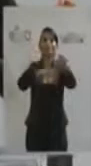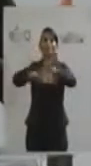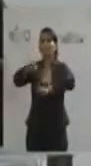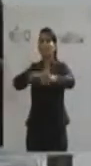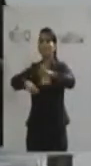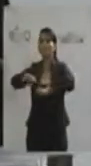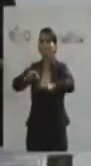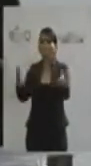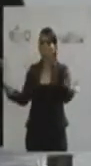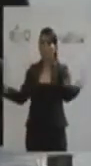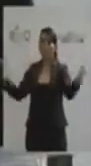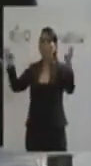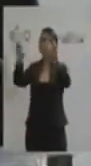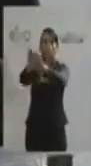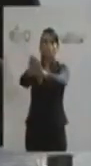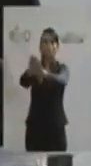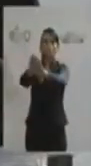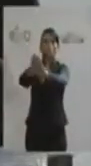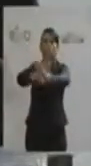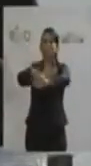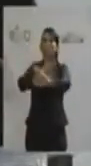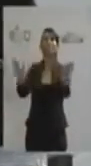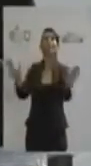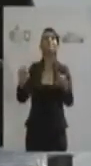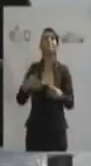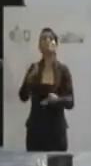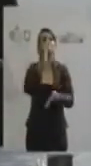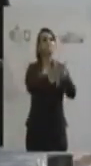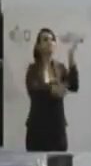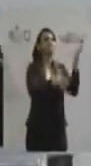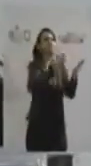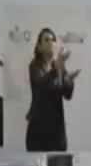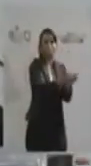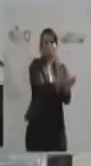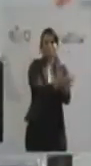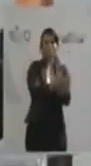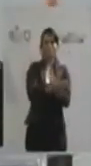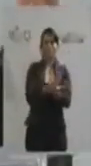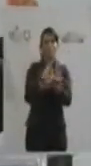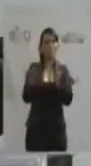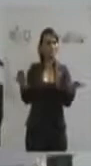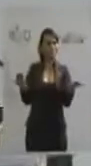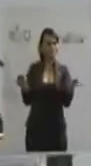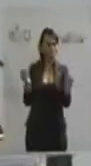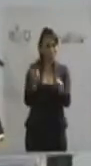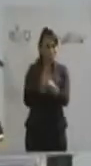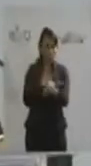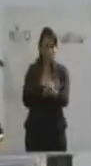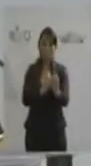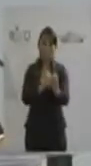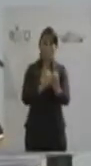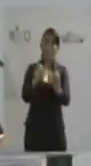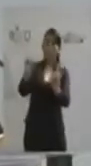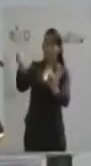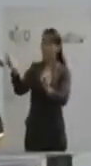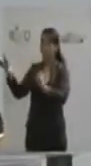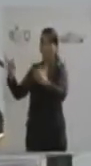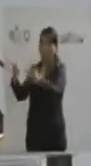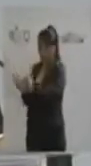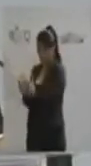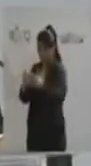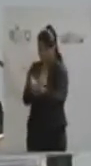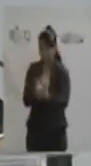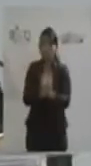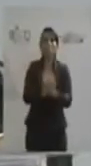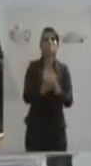que quedaba dentro les garantizaba su derecho de huelga. Hoy no, hoy tenemos la outsourcing. ¿Y qué son las outsourcing?